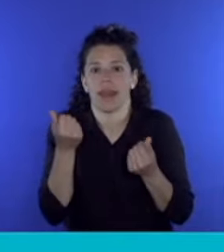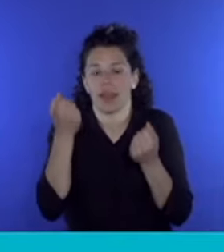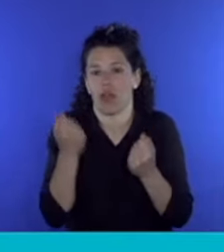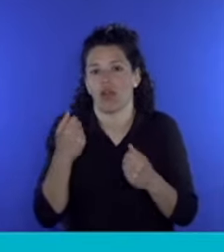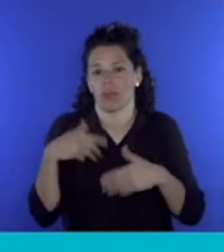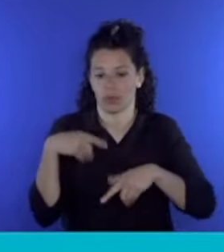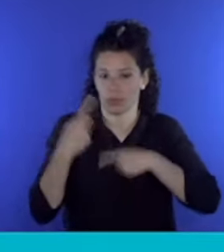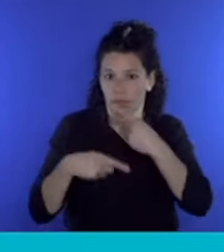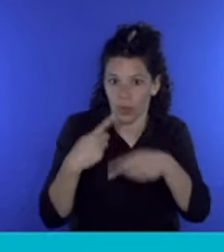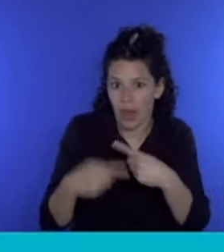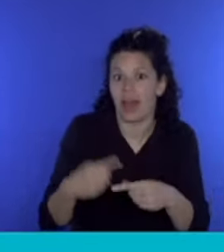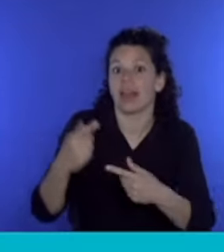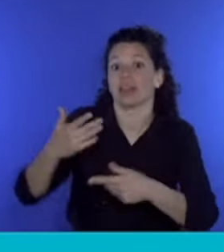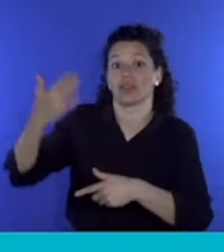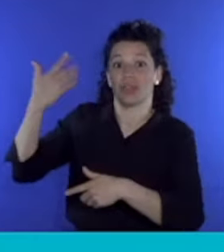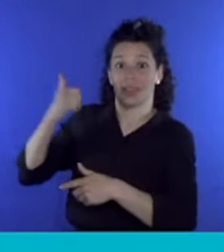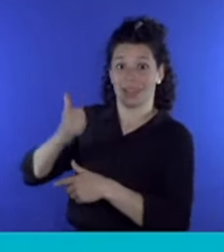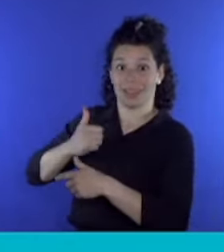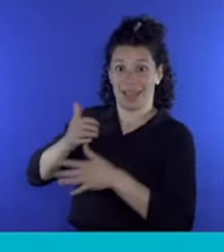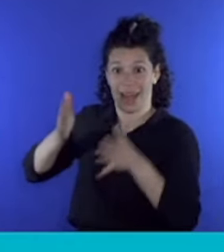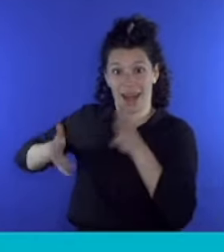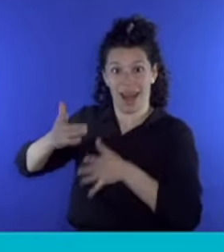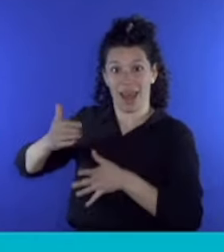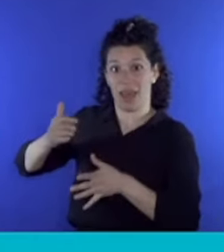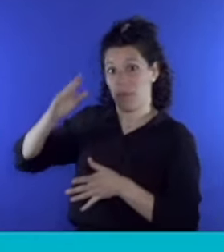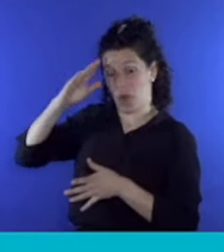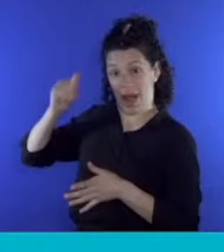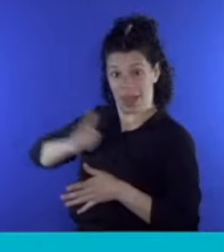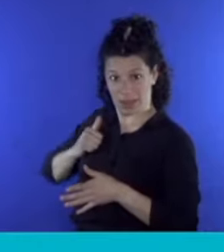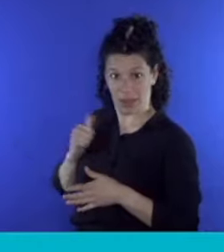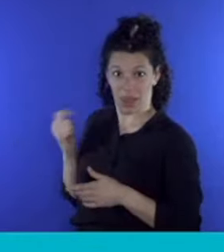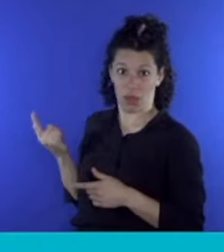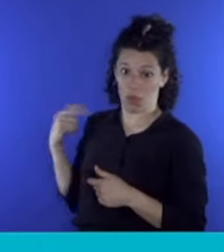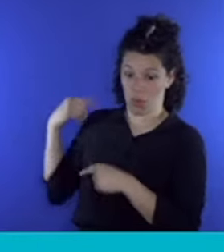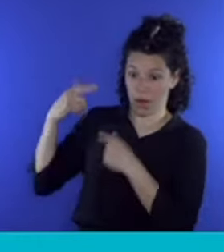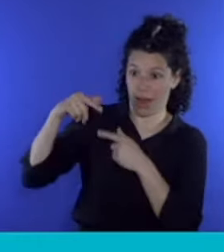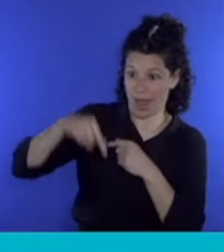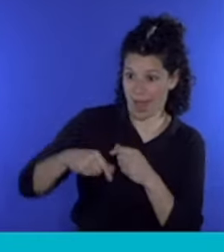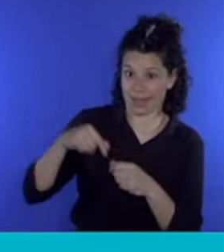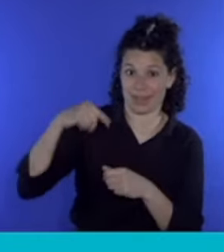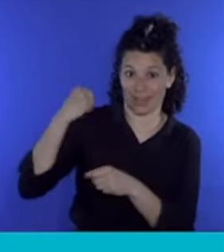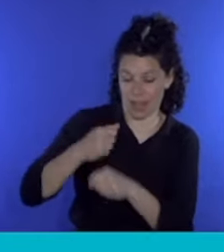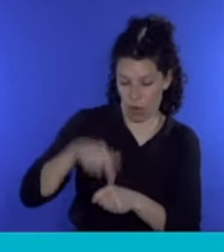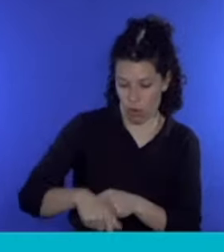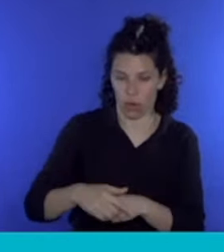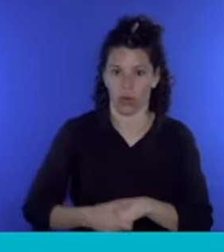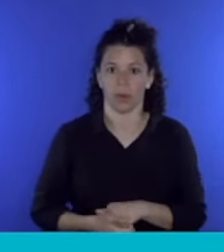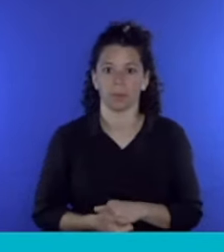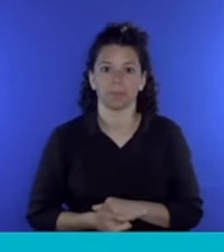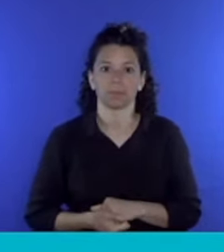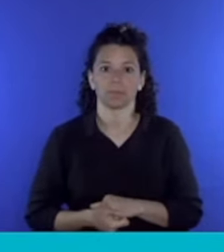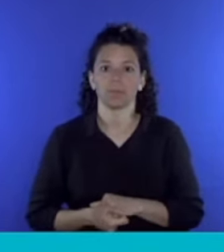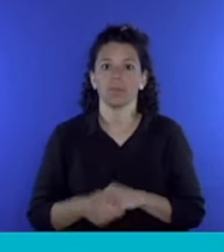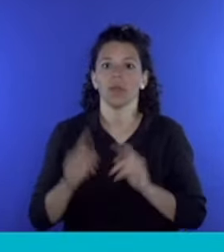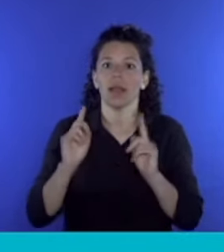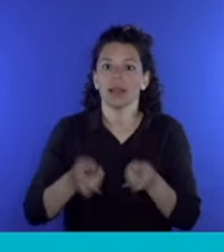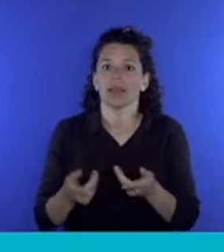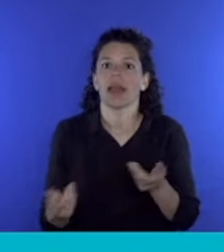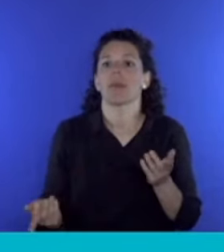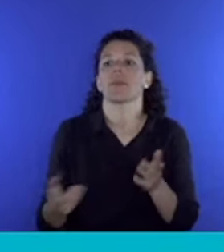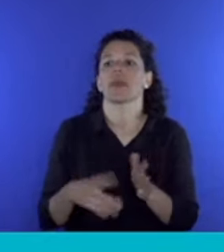y el día de hoy también durante la sesión del día de hoy hemos discutido alrededor de la ley audiovisual